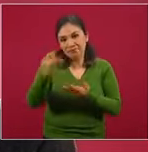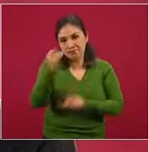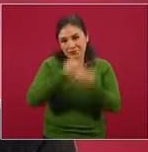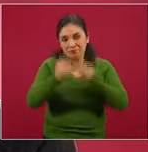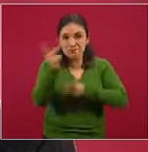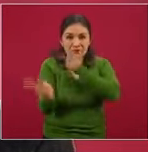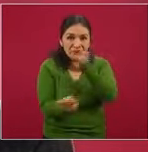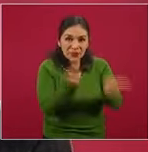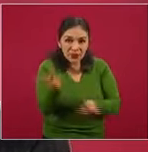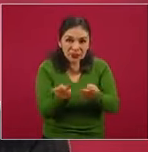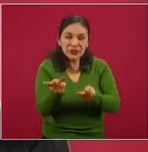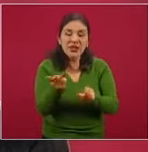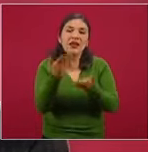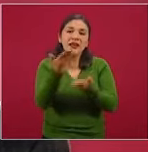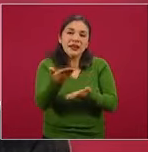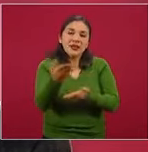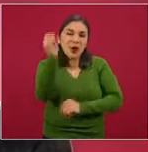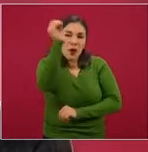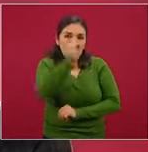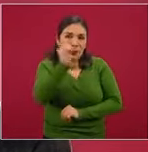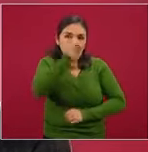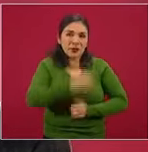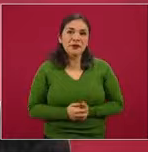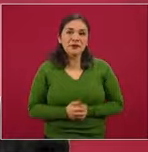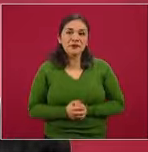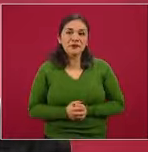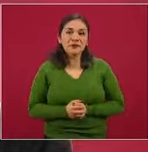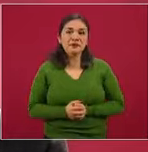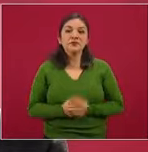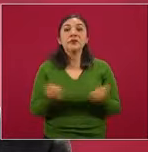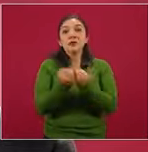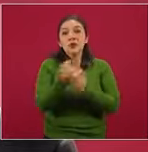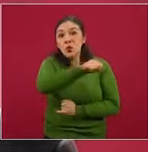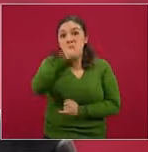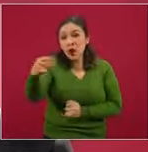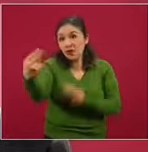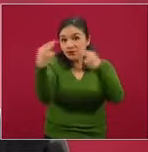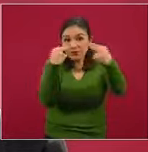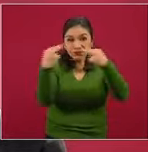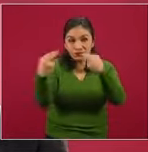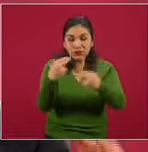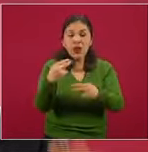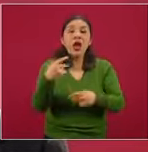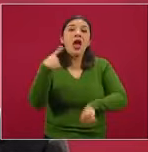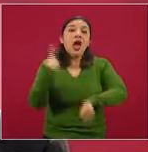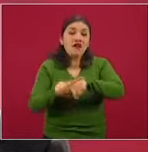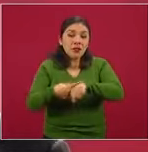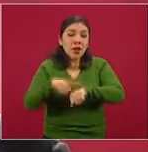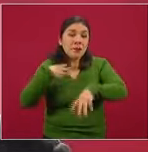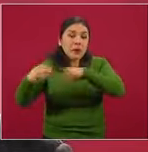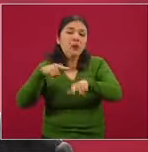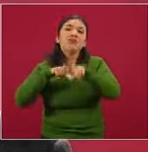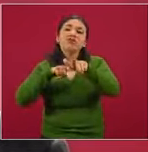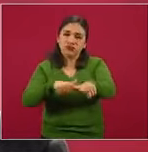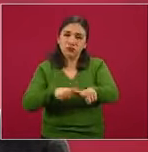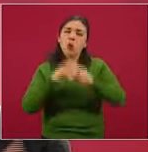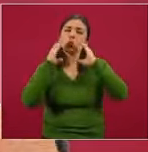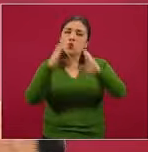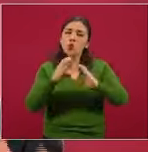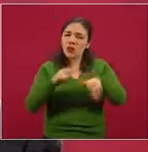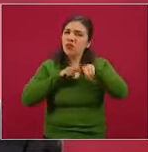sus preguntas y sus comentarios. También a ustedes que nos escuchan, la epidemia sigue, sigamos las mismas